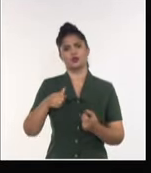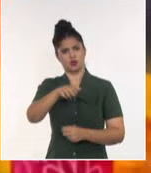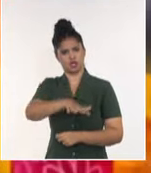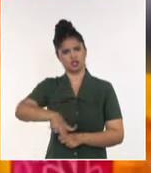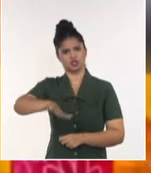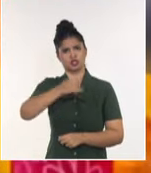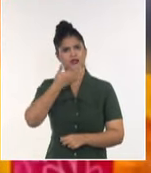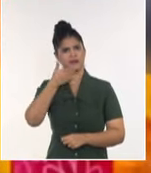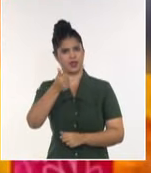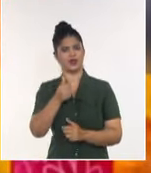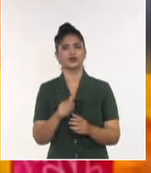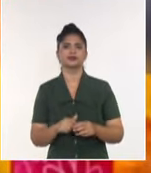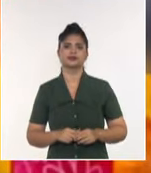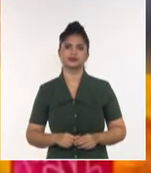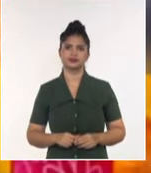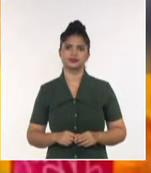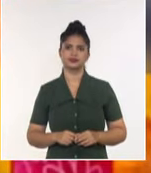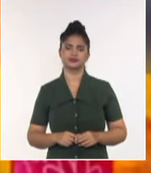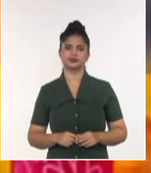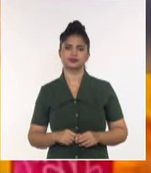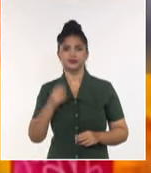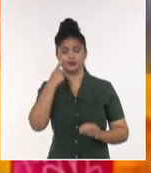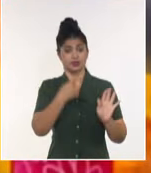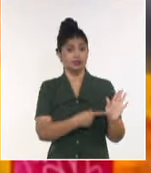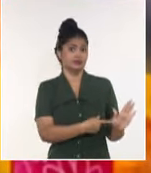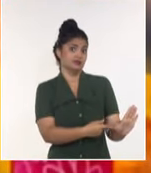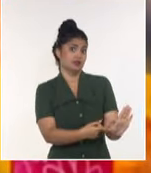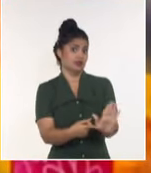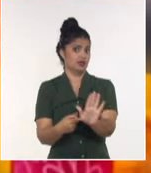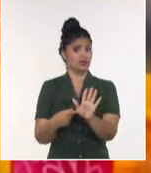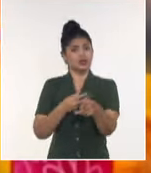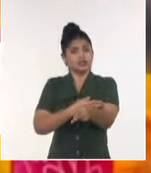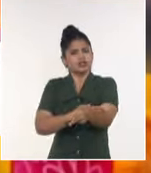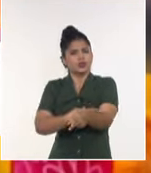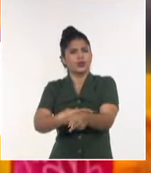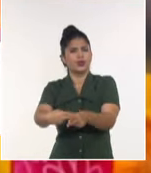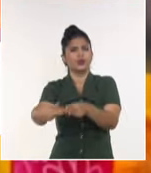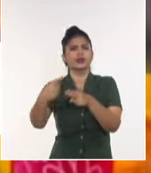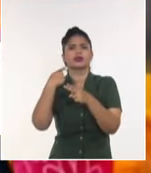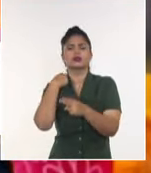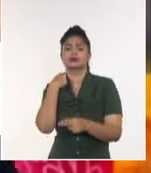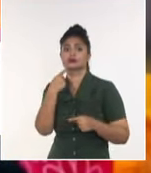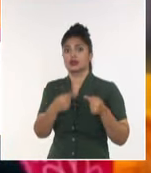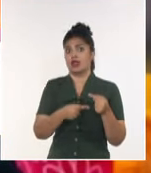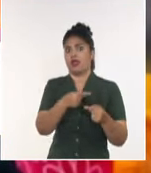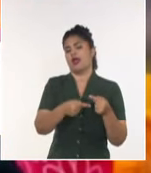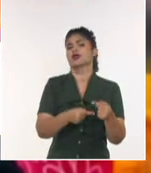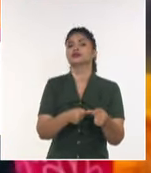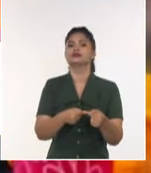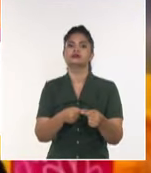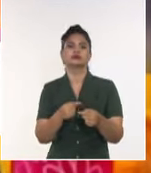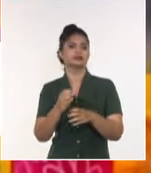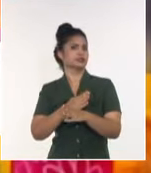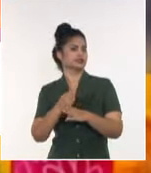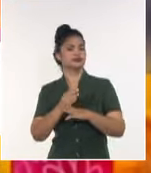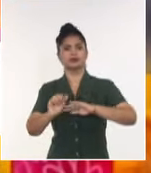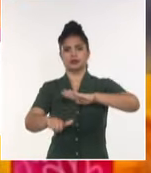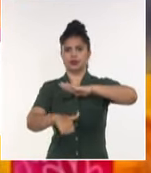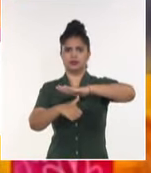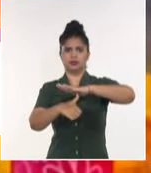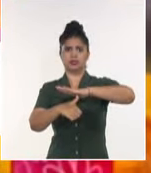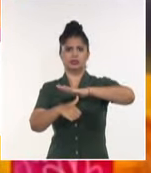Hemos visto en la historia, en la actualidad, cómo gobiernos progresistas